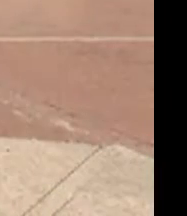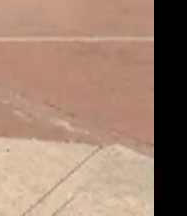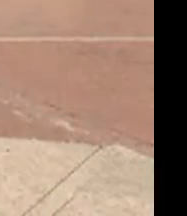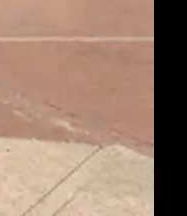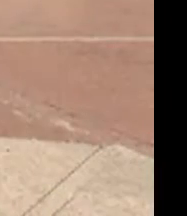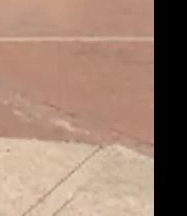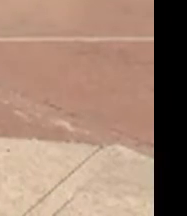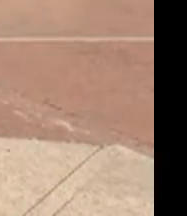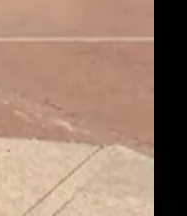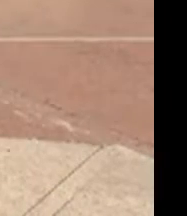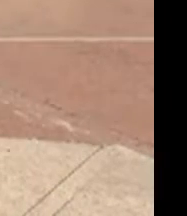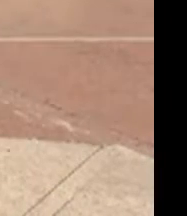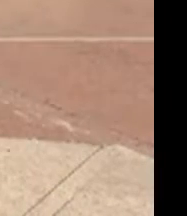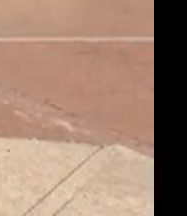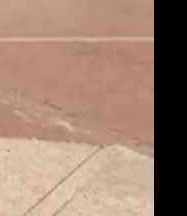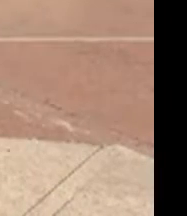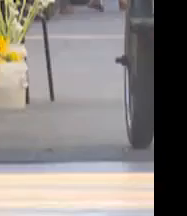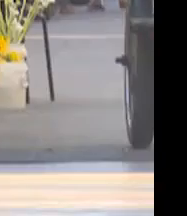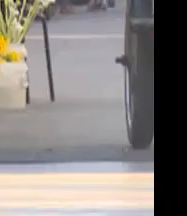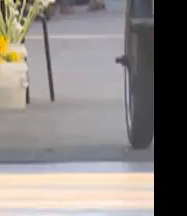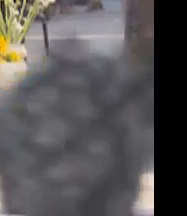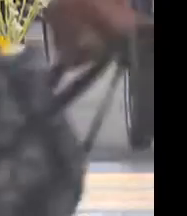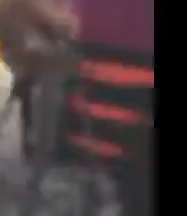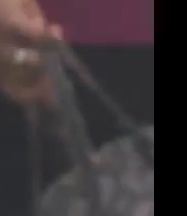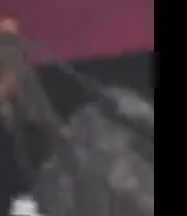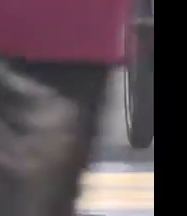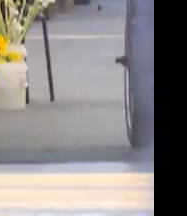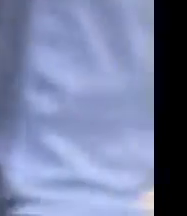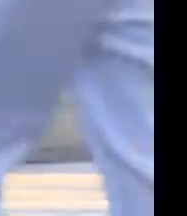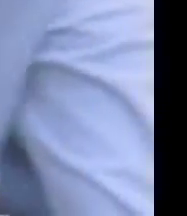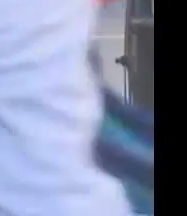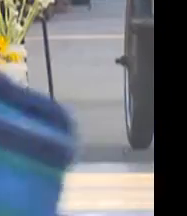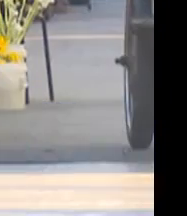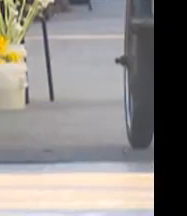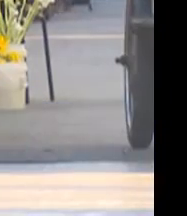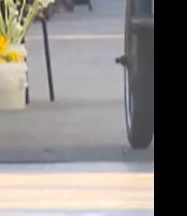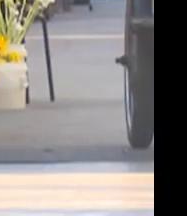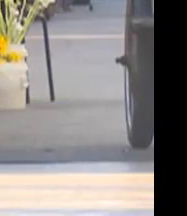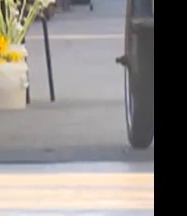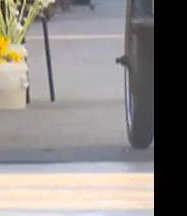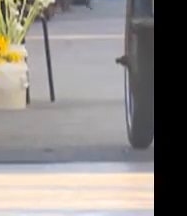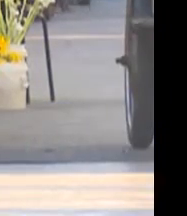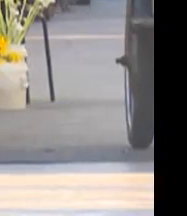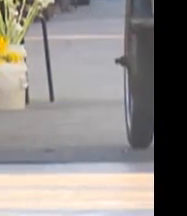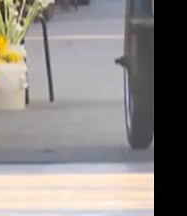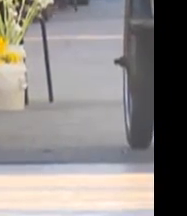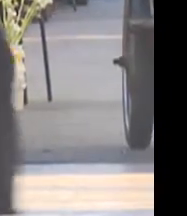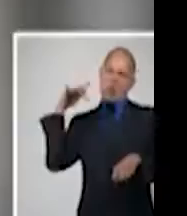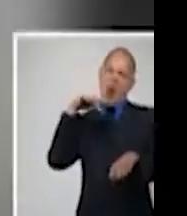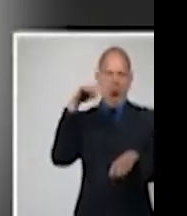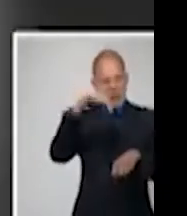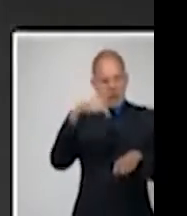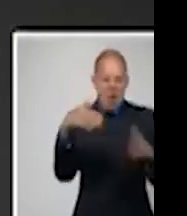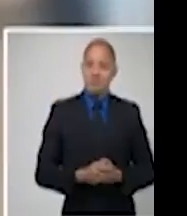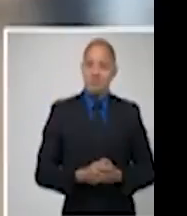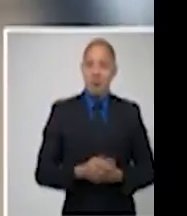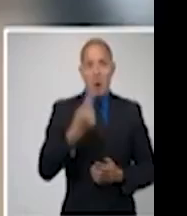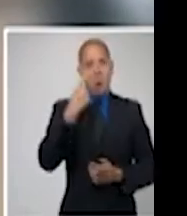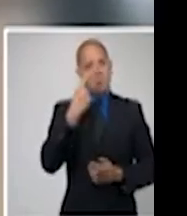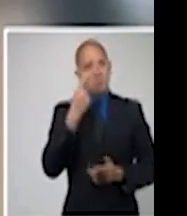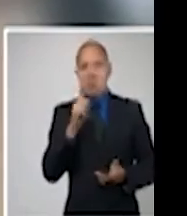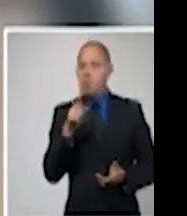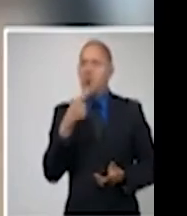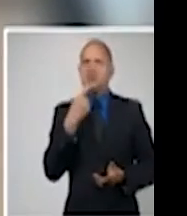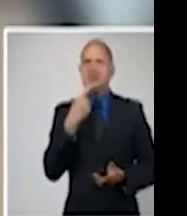cuando comienza una reapertura y se abre la isla la nueva normalidad permanecemos al asecho de quienes pretenden desestabilizar el sistema social